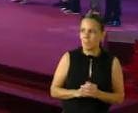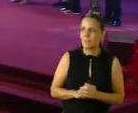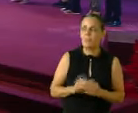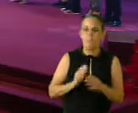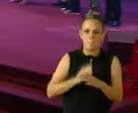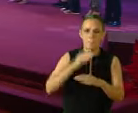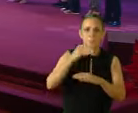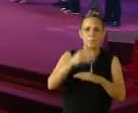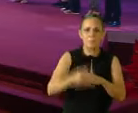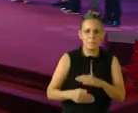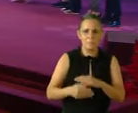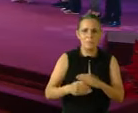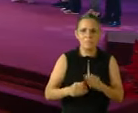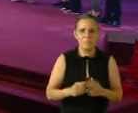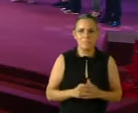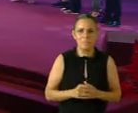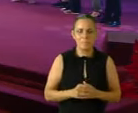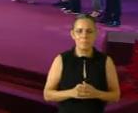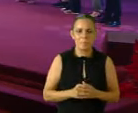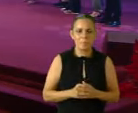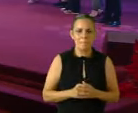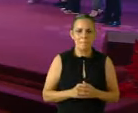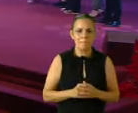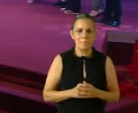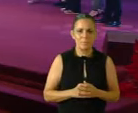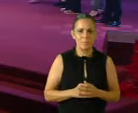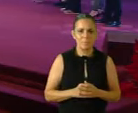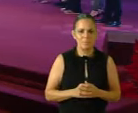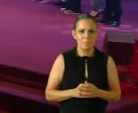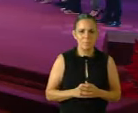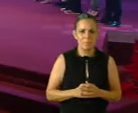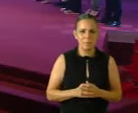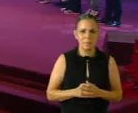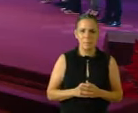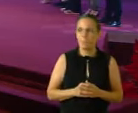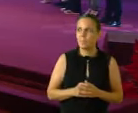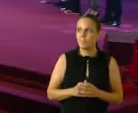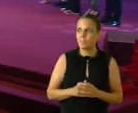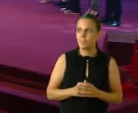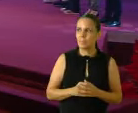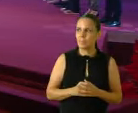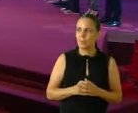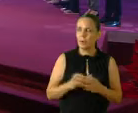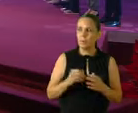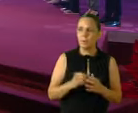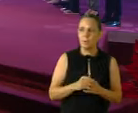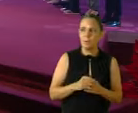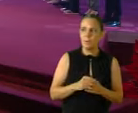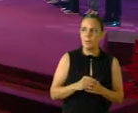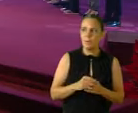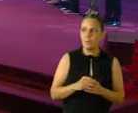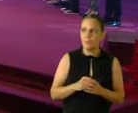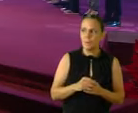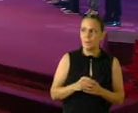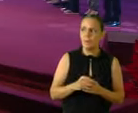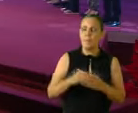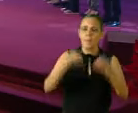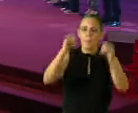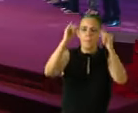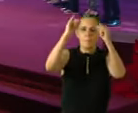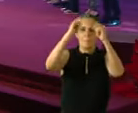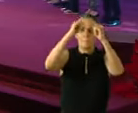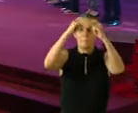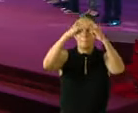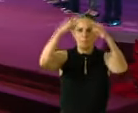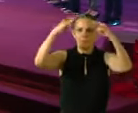Yo no sé dónde está la nena. Eso es un palacio de los turcos, hermano. Turquía es precioso.